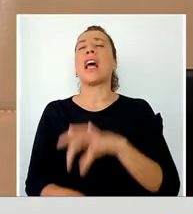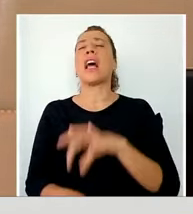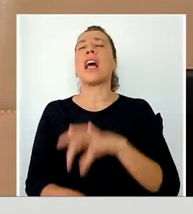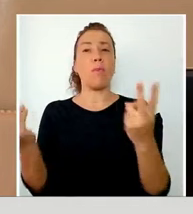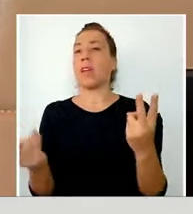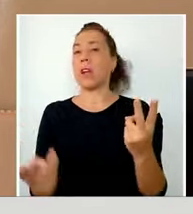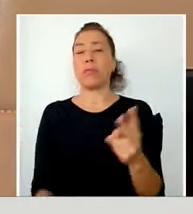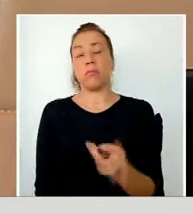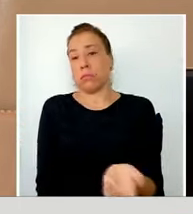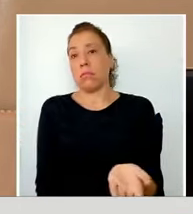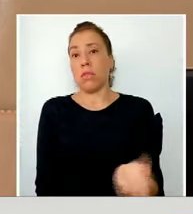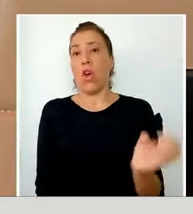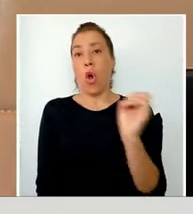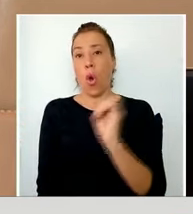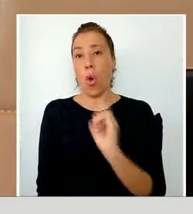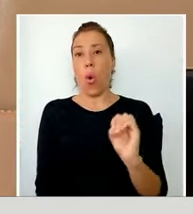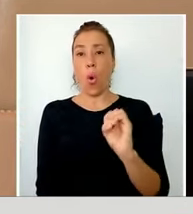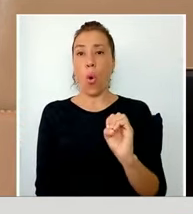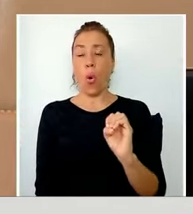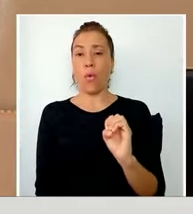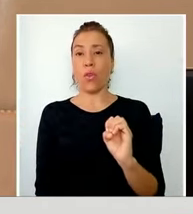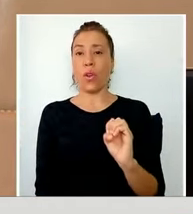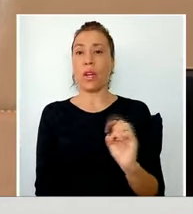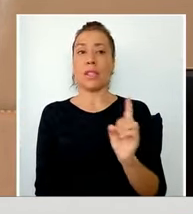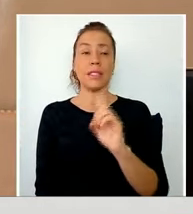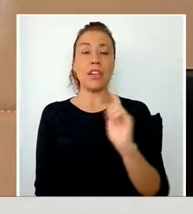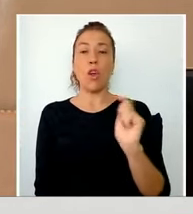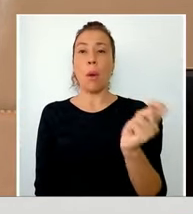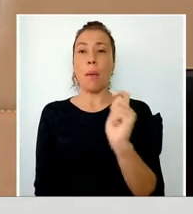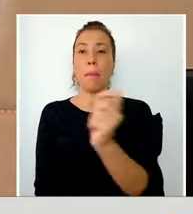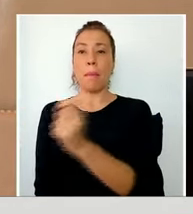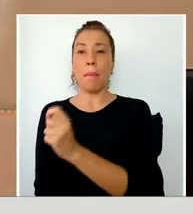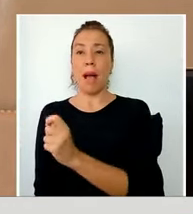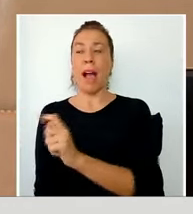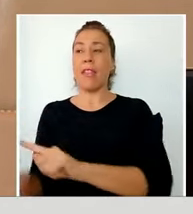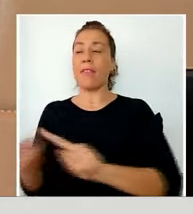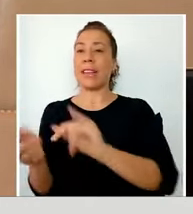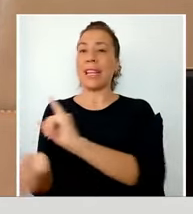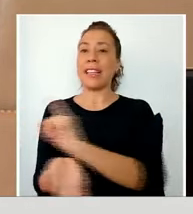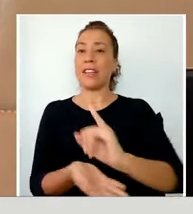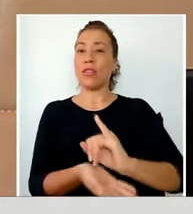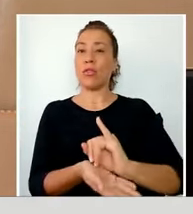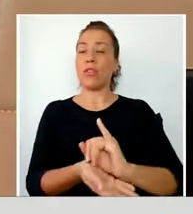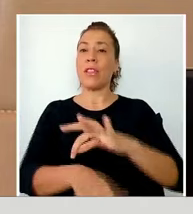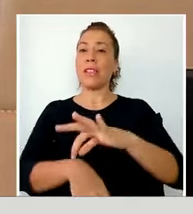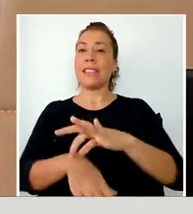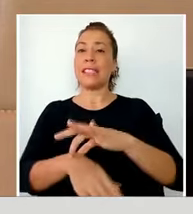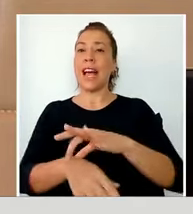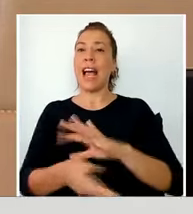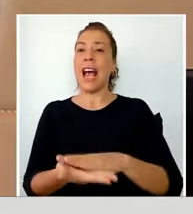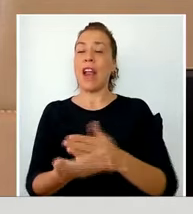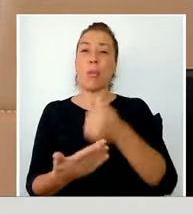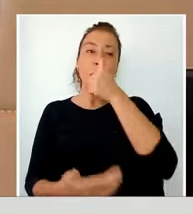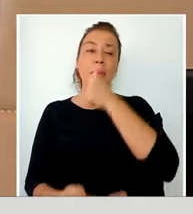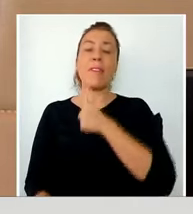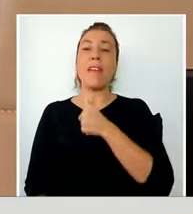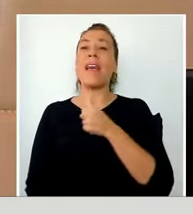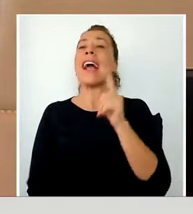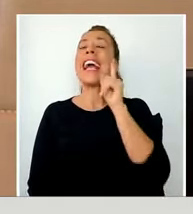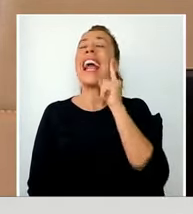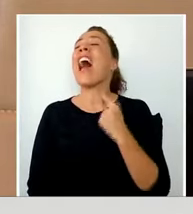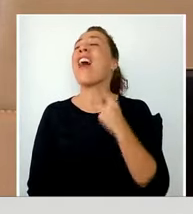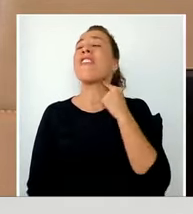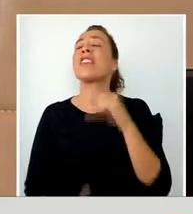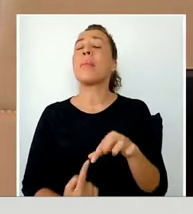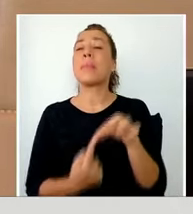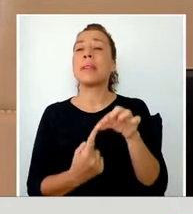que En definitiva si no se les paga a las instituciones de salud privada los más afectados En definitiva va a